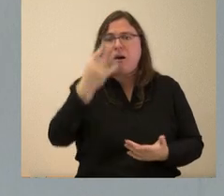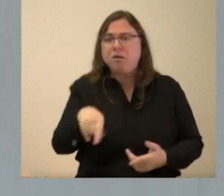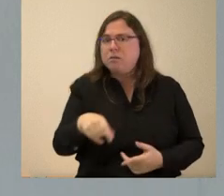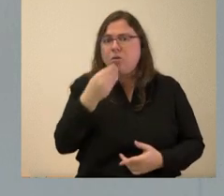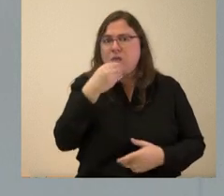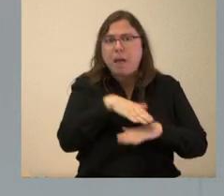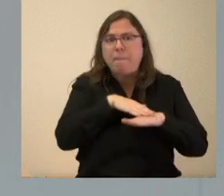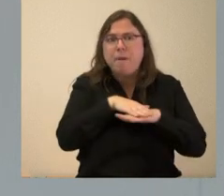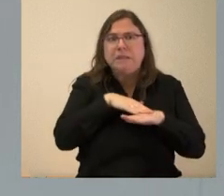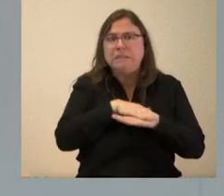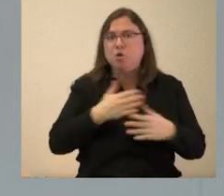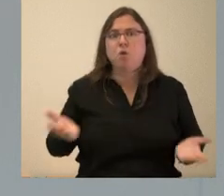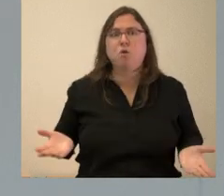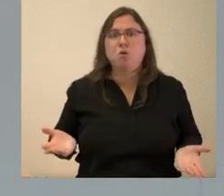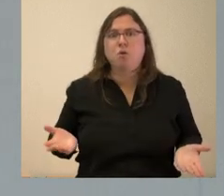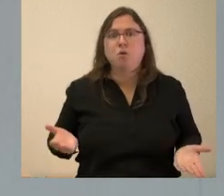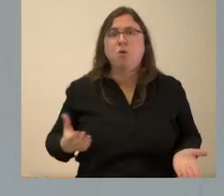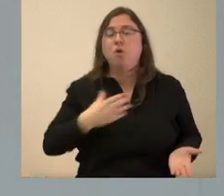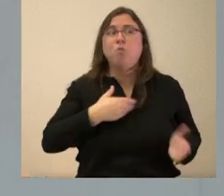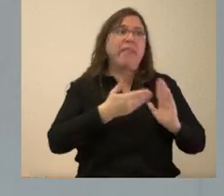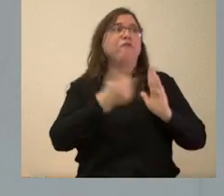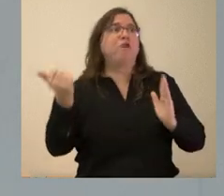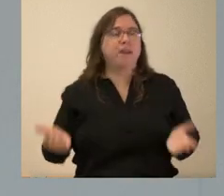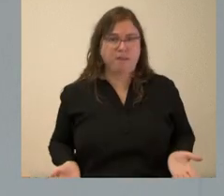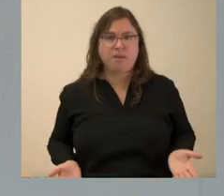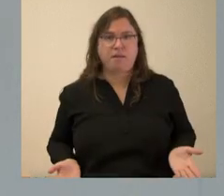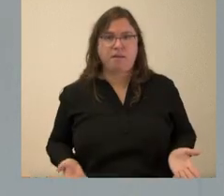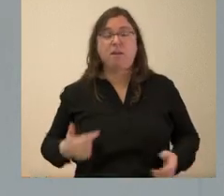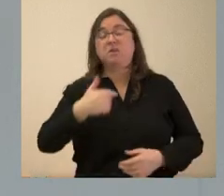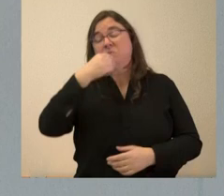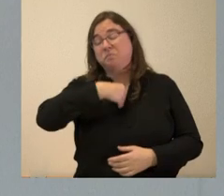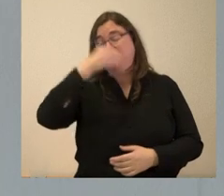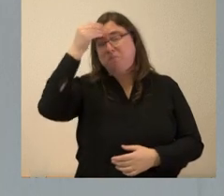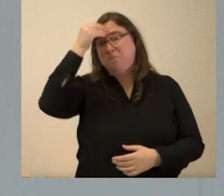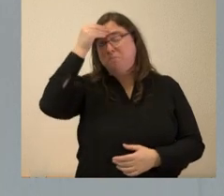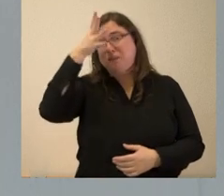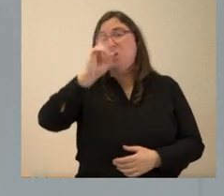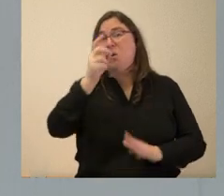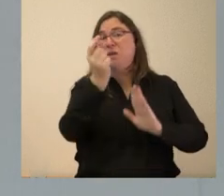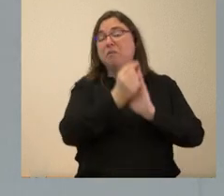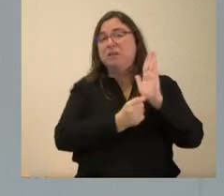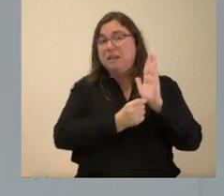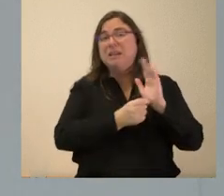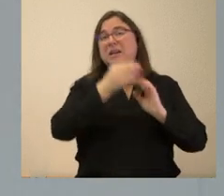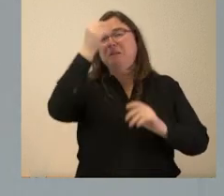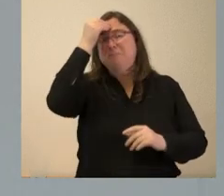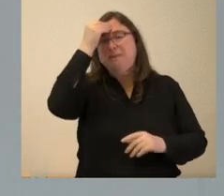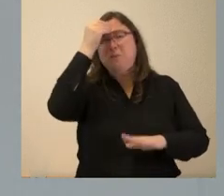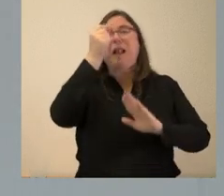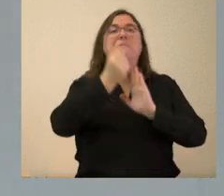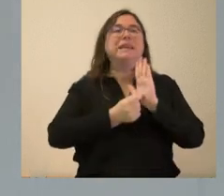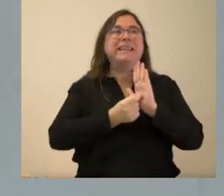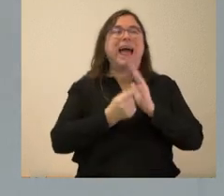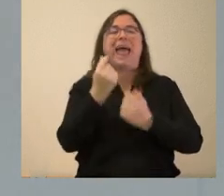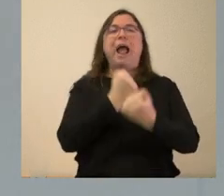Autónoma en un elemento absolutamente básico y que no puede ser excluido yo creo pensar visto otras medidas en este ámbito que no es una medida exactamente